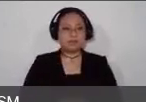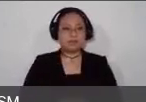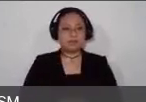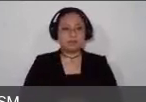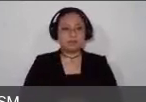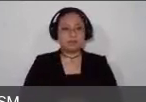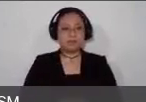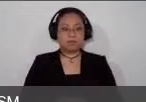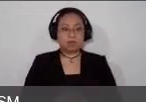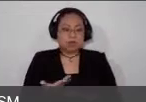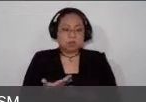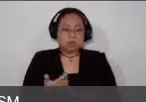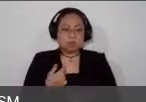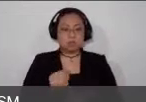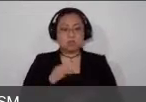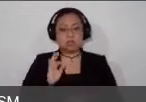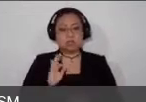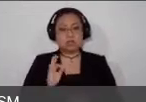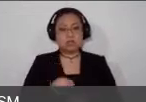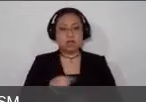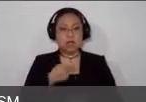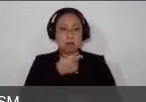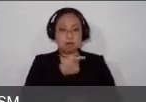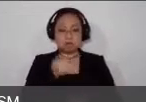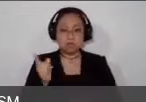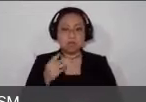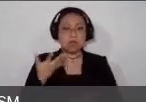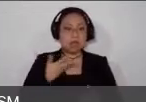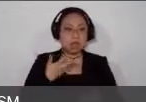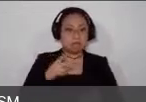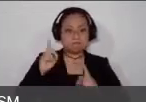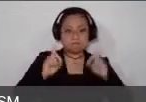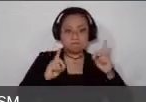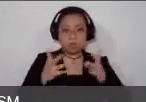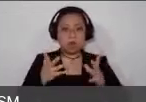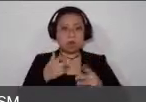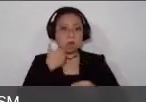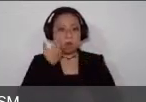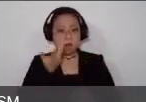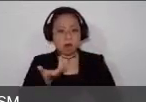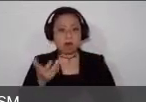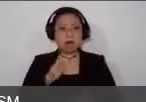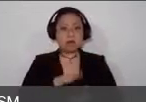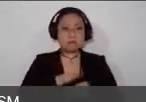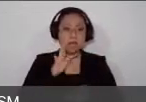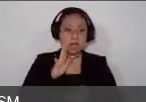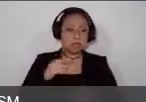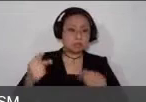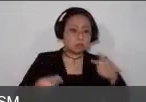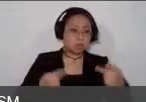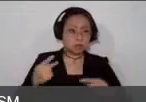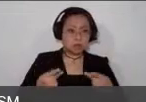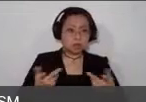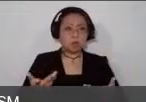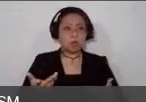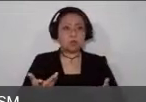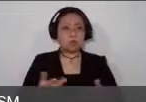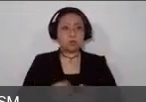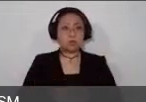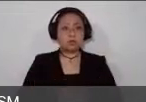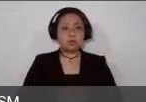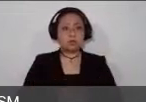no sé si alguno de vosotros algunas de vosotras quisiera preguntar algo o